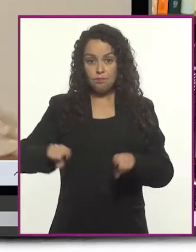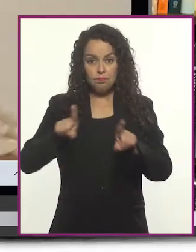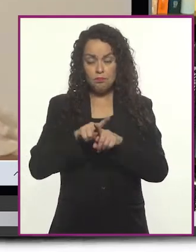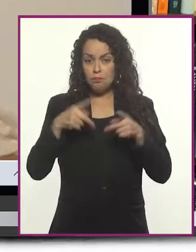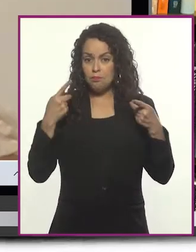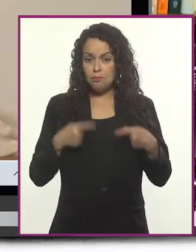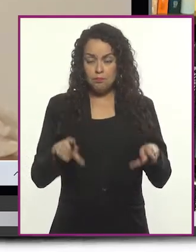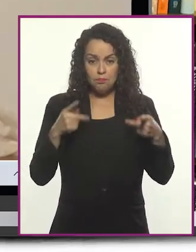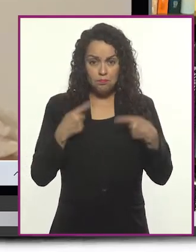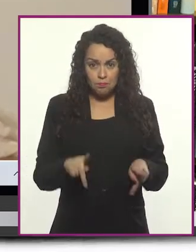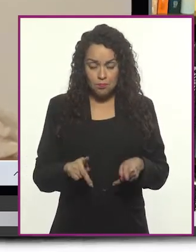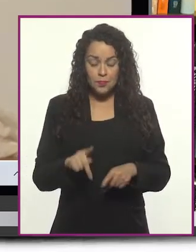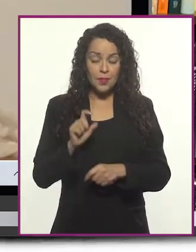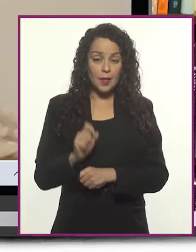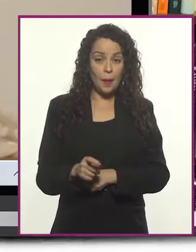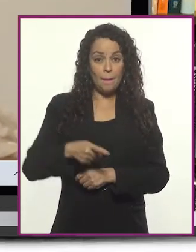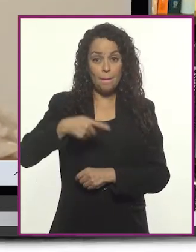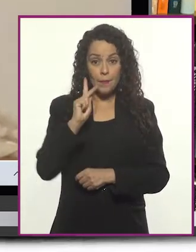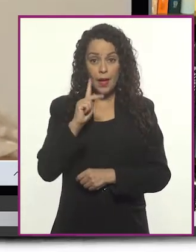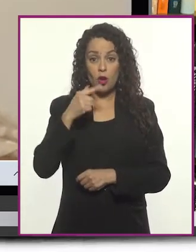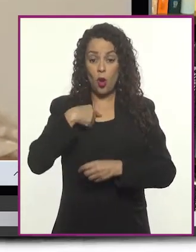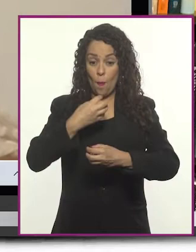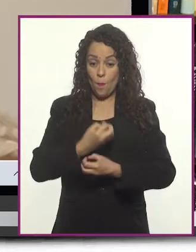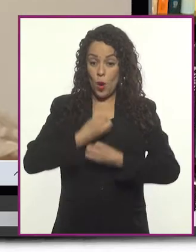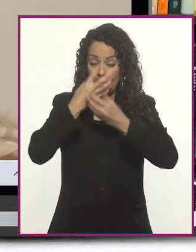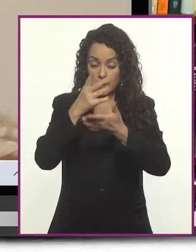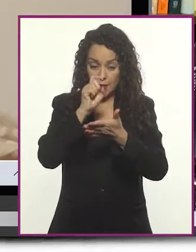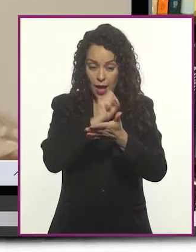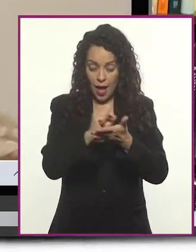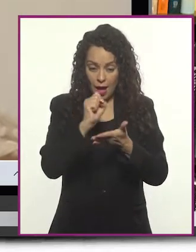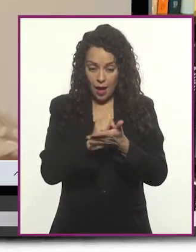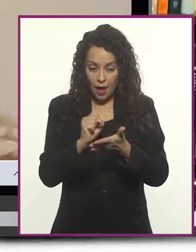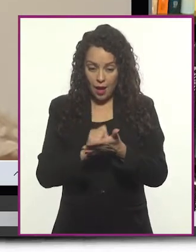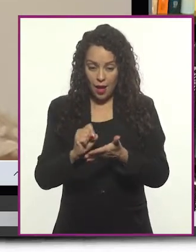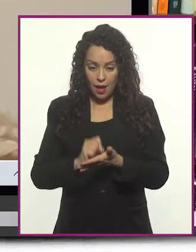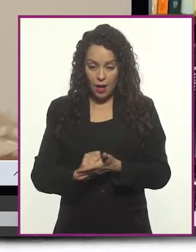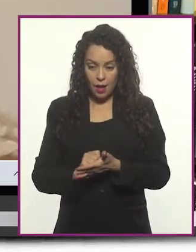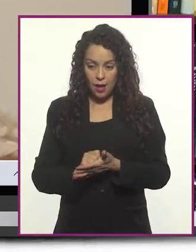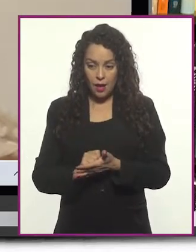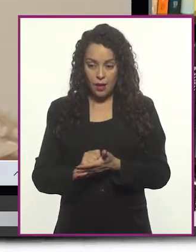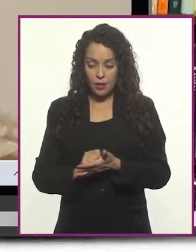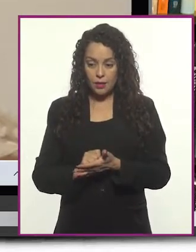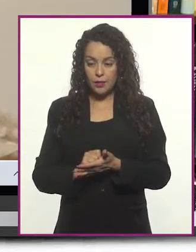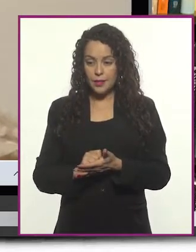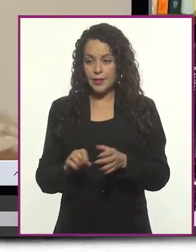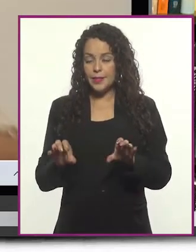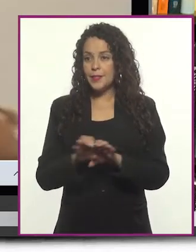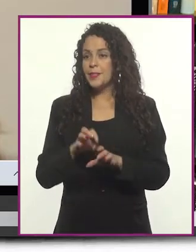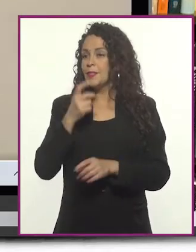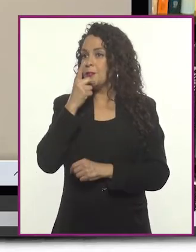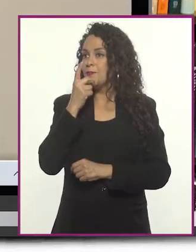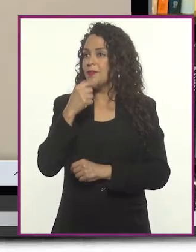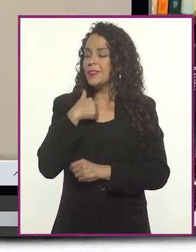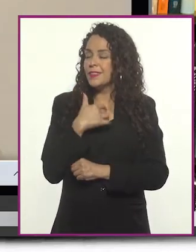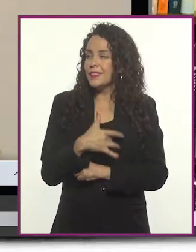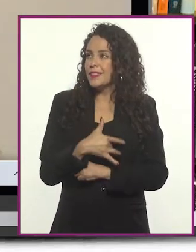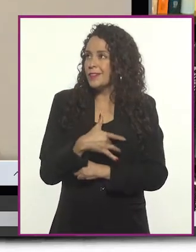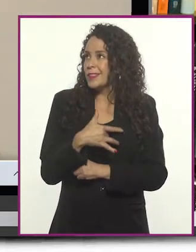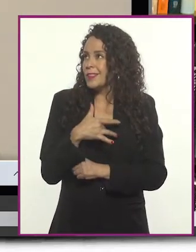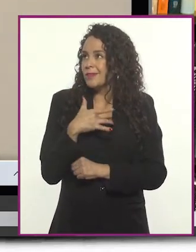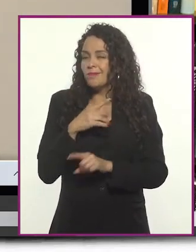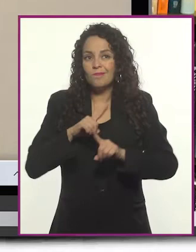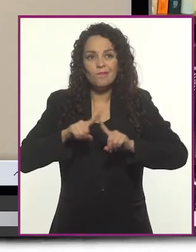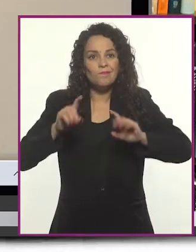pero cuando escribo poesía, por así decir, me siento de una